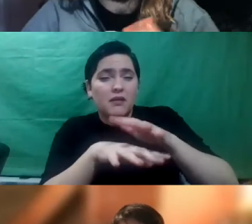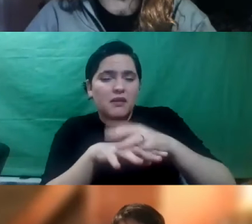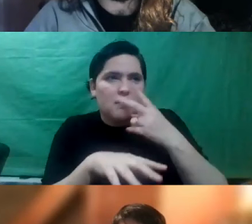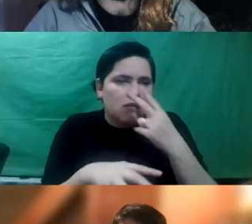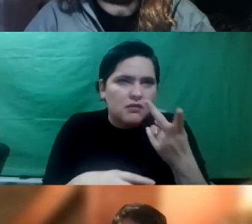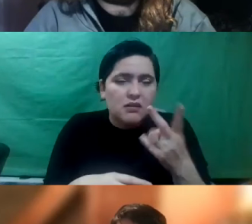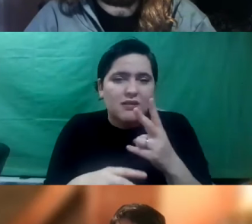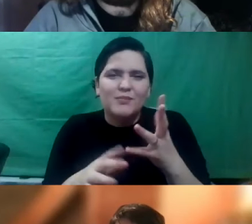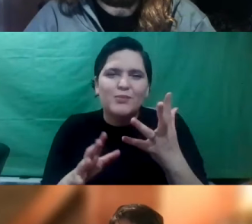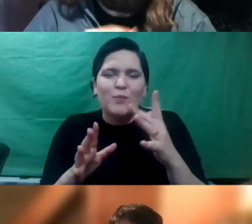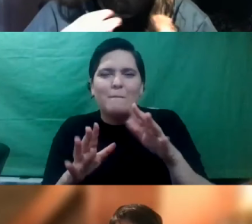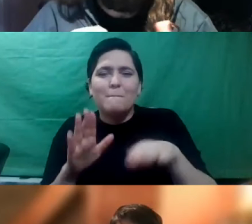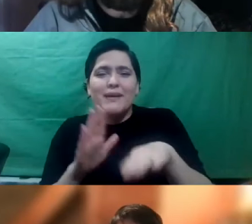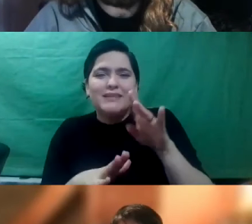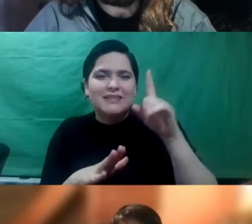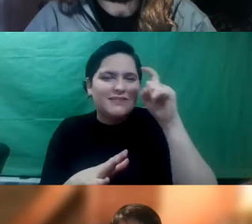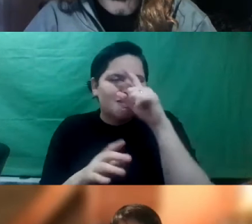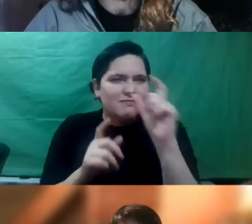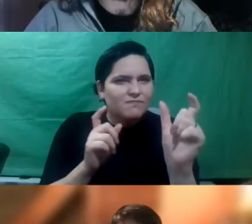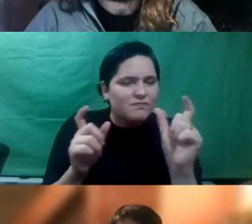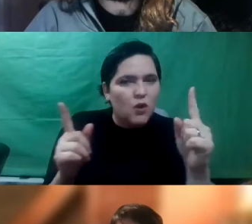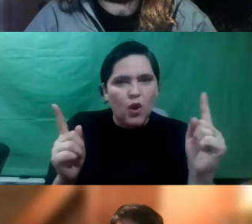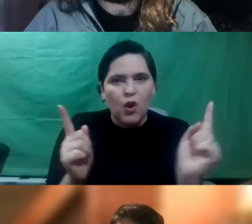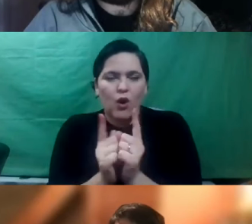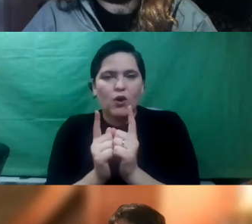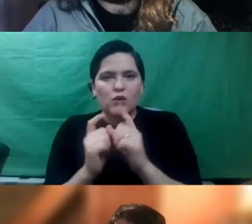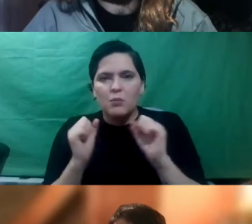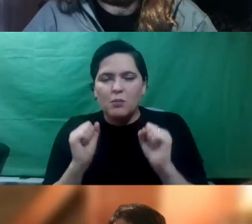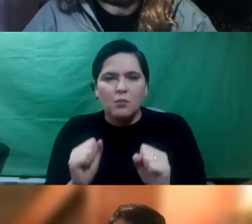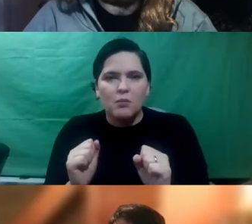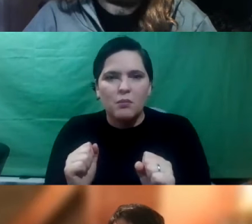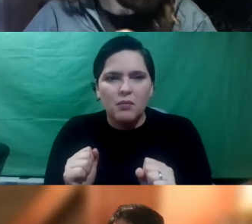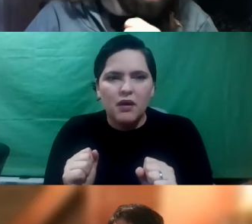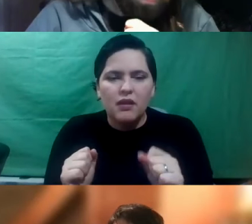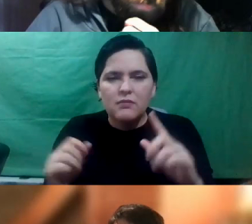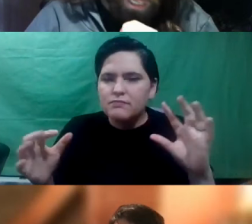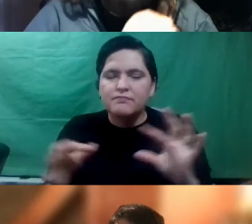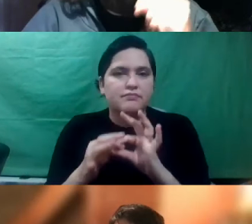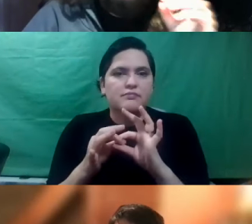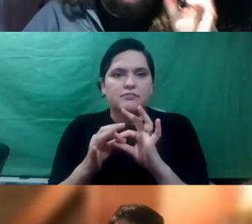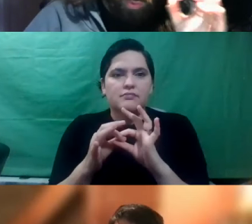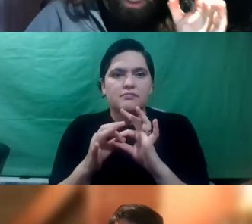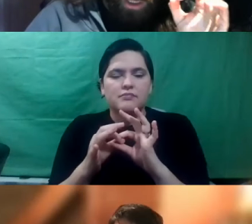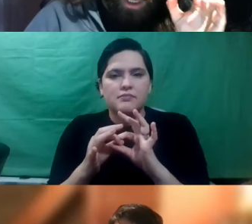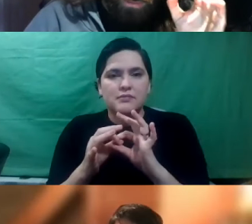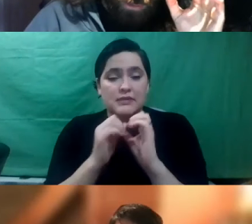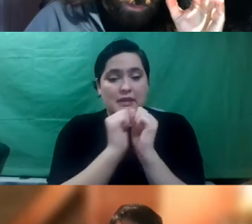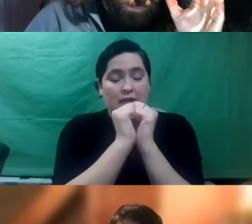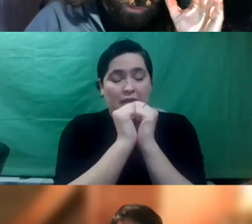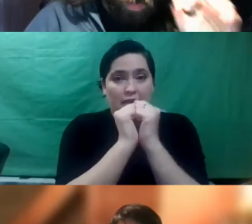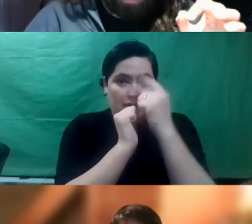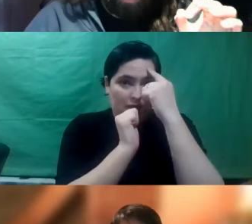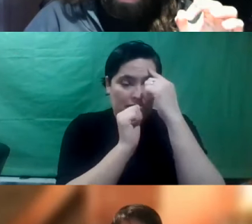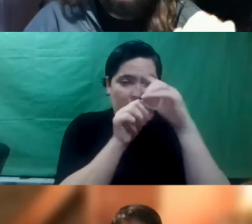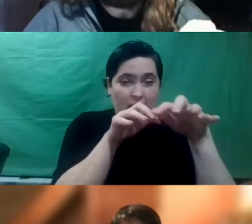muy abstracto y por supuesto, y con muchas reducciones, somos capaces de vincular la actividad que ocurre a nivel